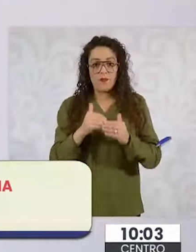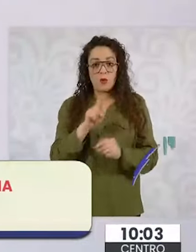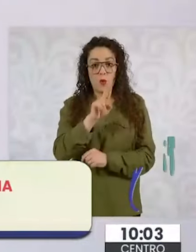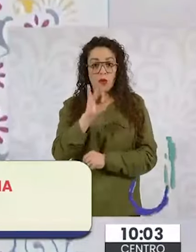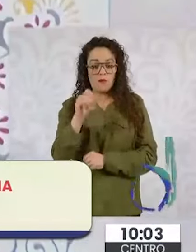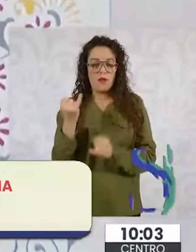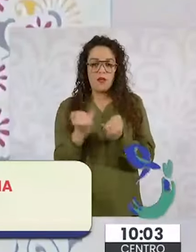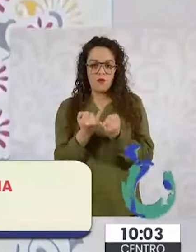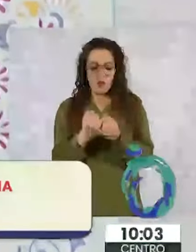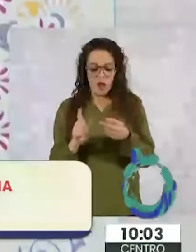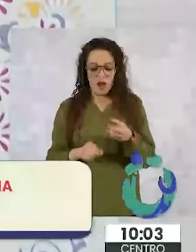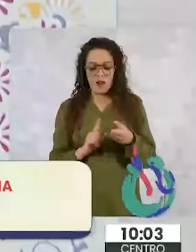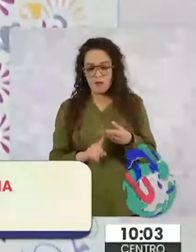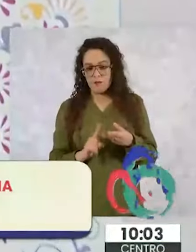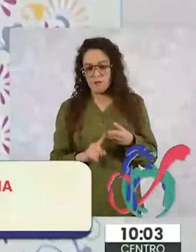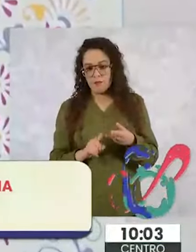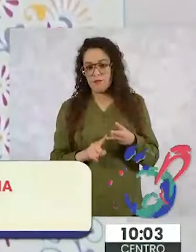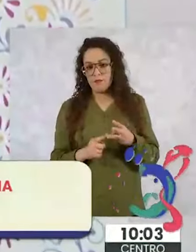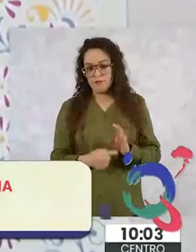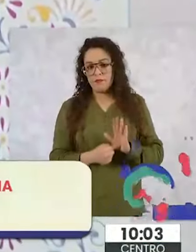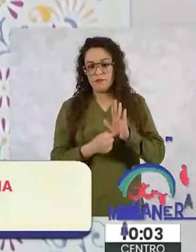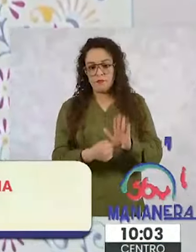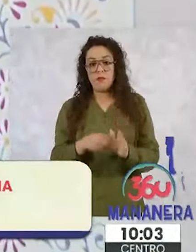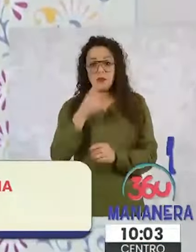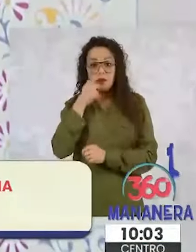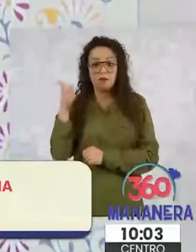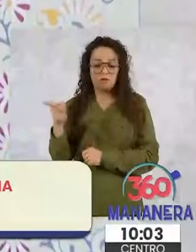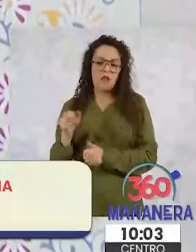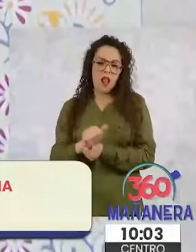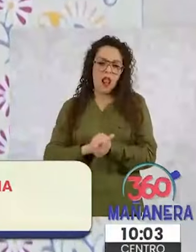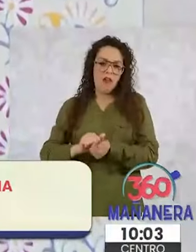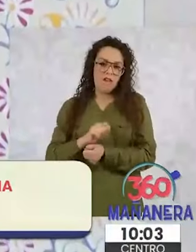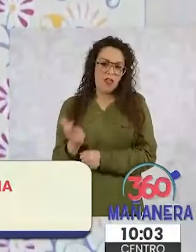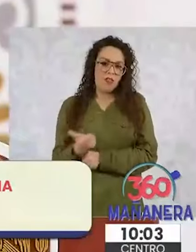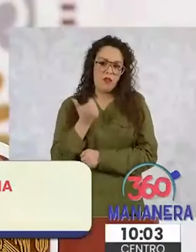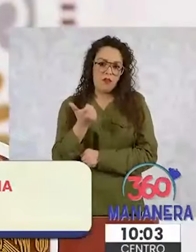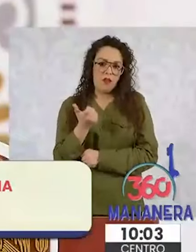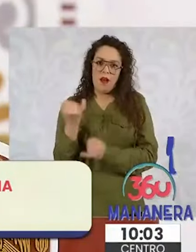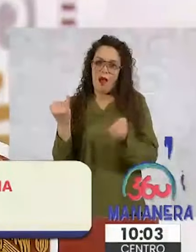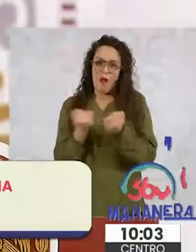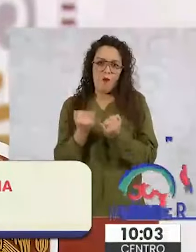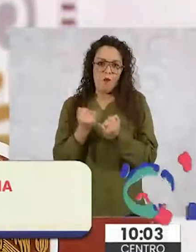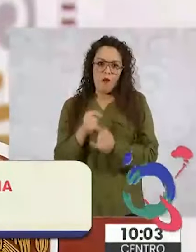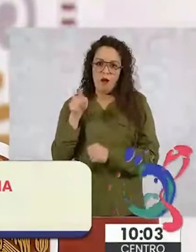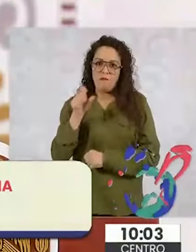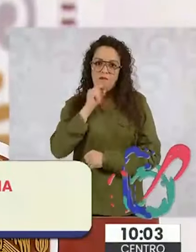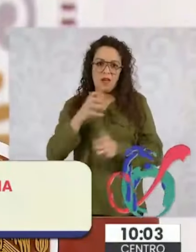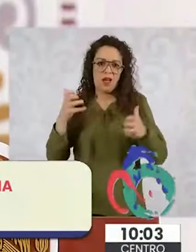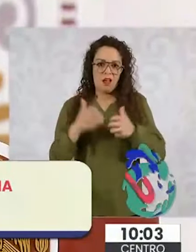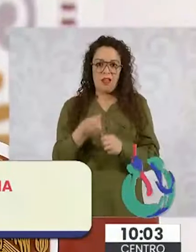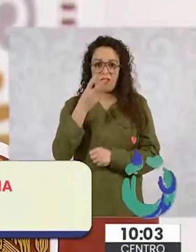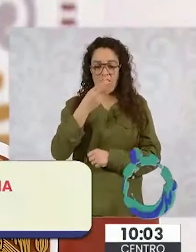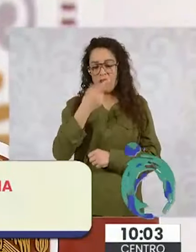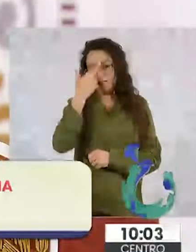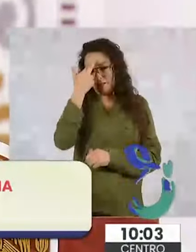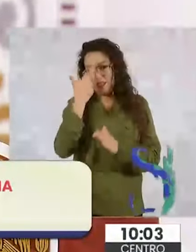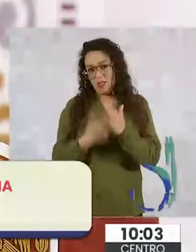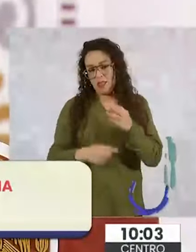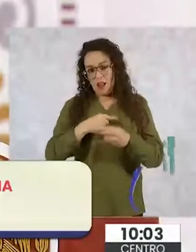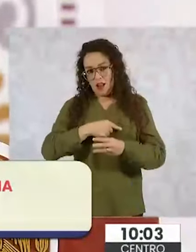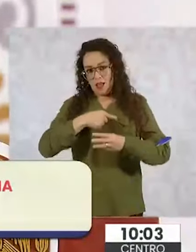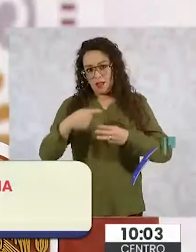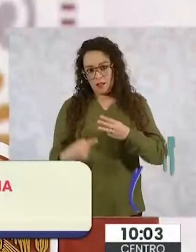García Luna está involucrado Pues en lavado de dinero vamos a decirlo así Además está la carpeta de